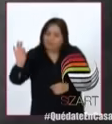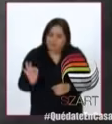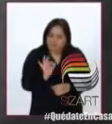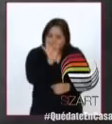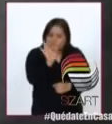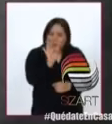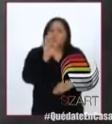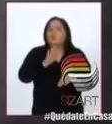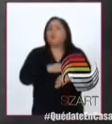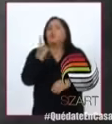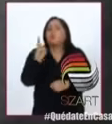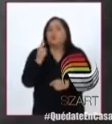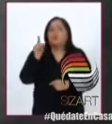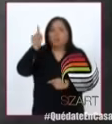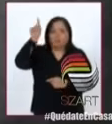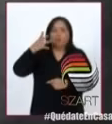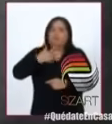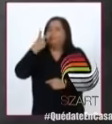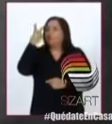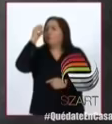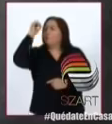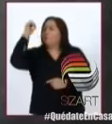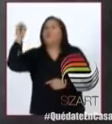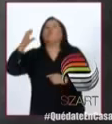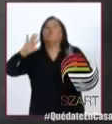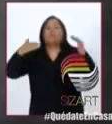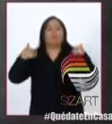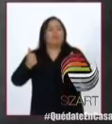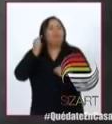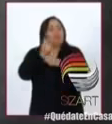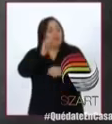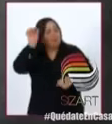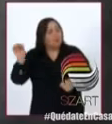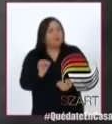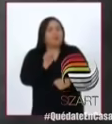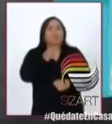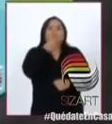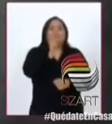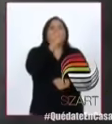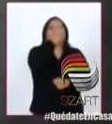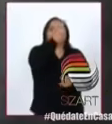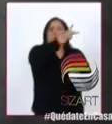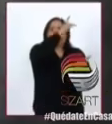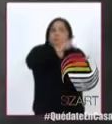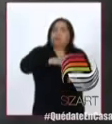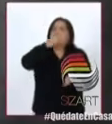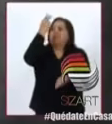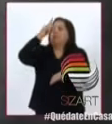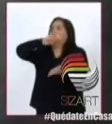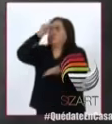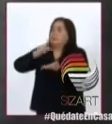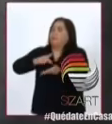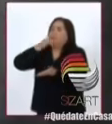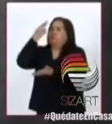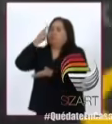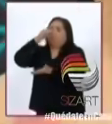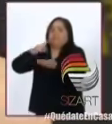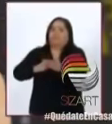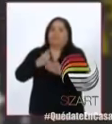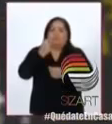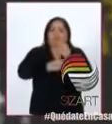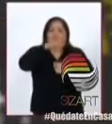divisor tiene dos ceros. Entonces cada tienda recibirá 25 kilogramos de alimento para perro.